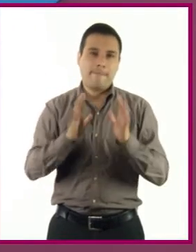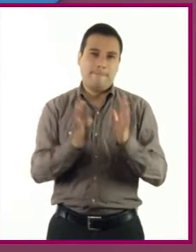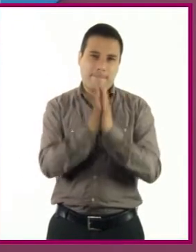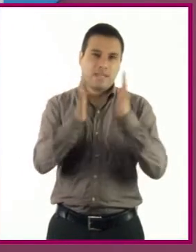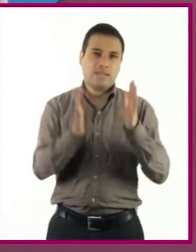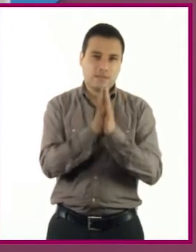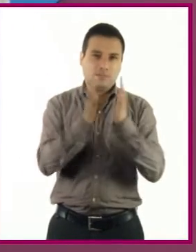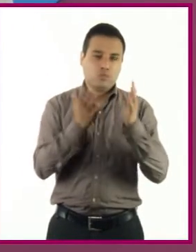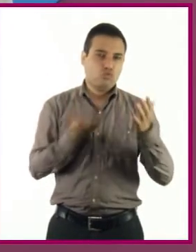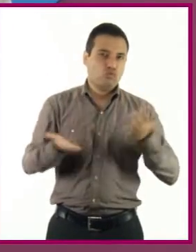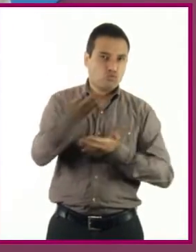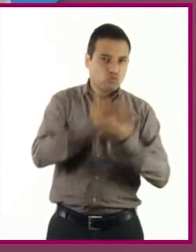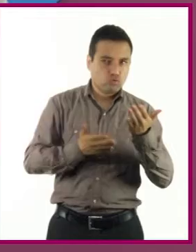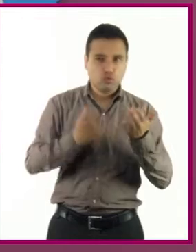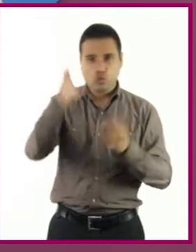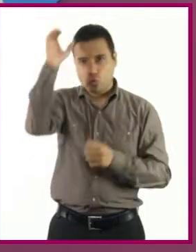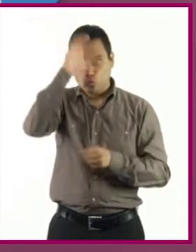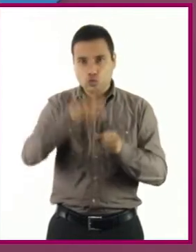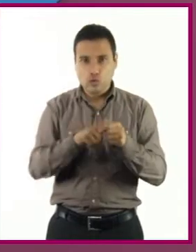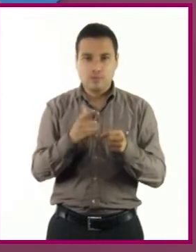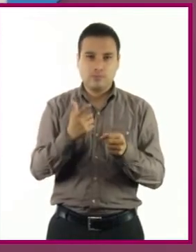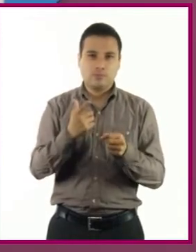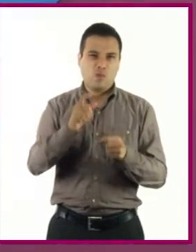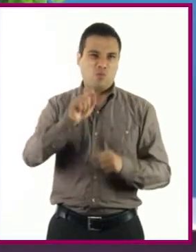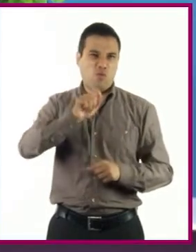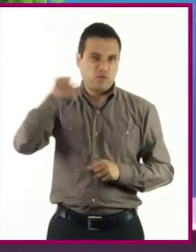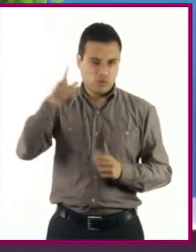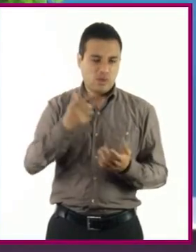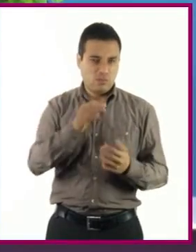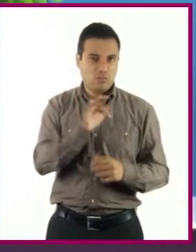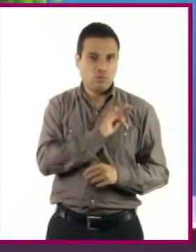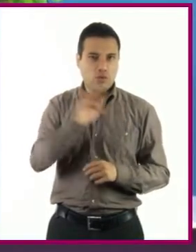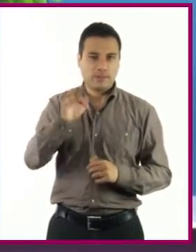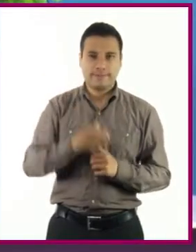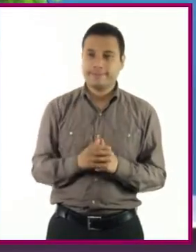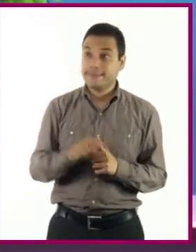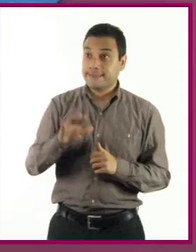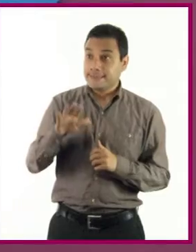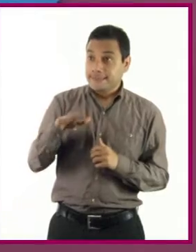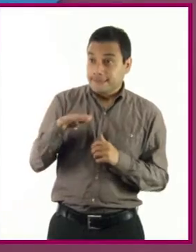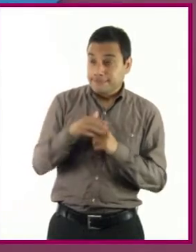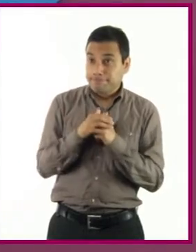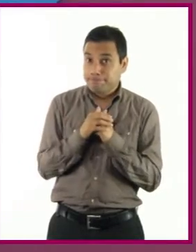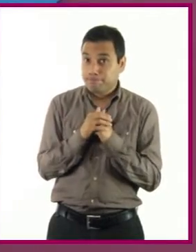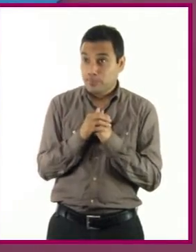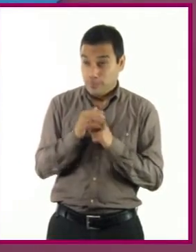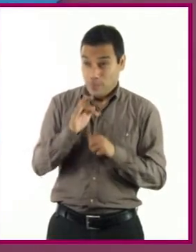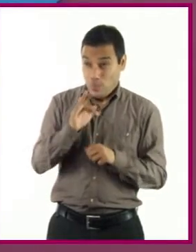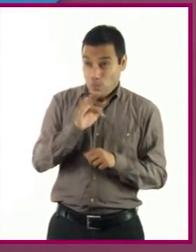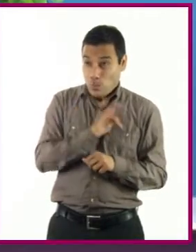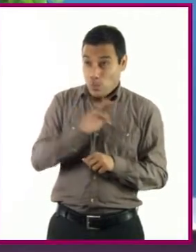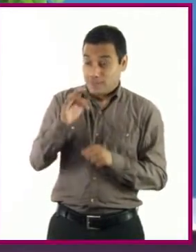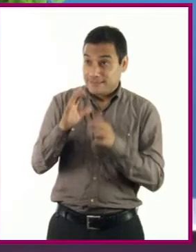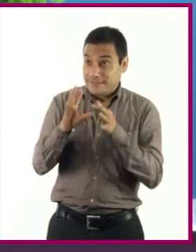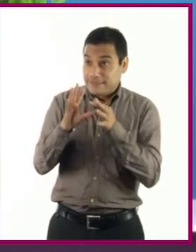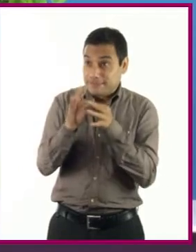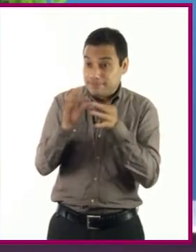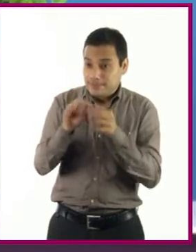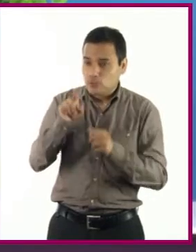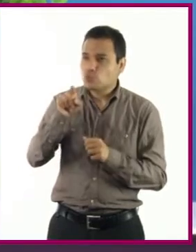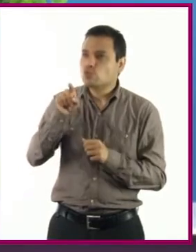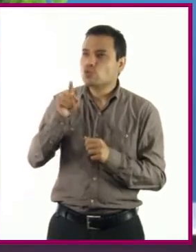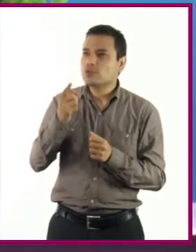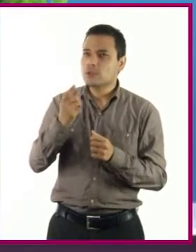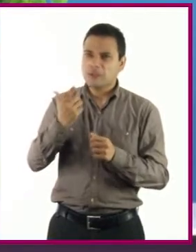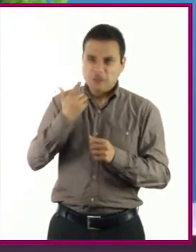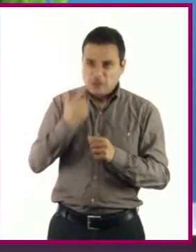mujeres en la vida social, cultural y profesional. Doña Elvia, ¿nos podría contar cómo participó en